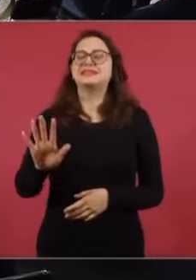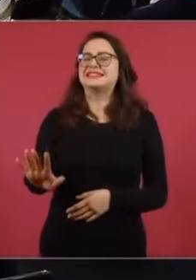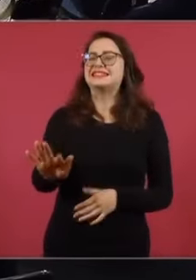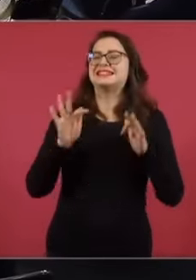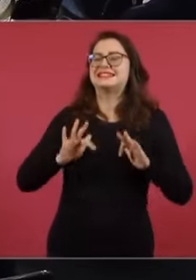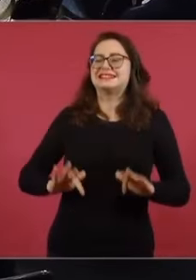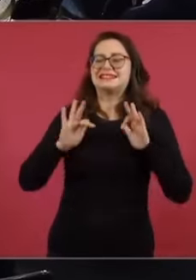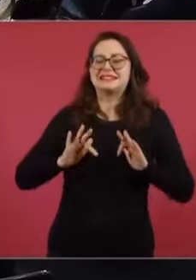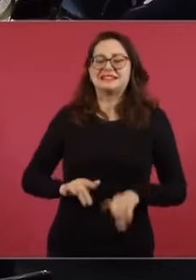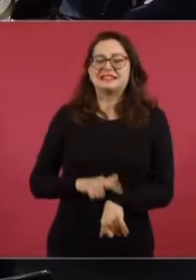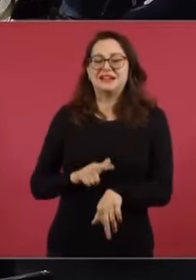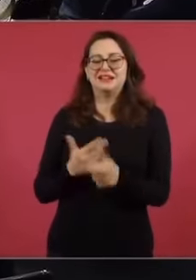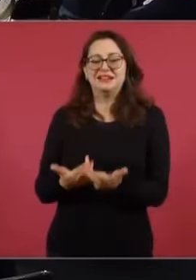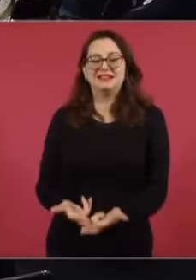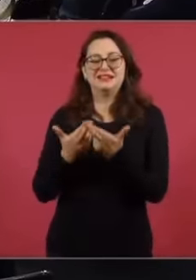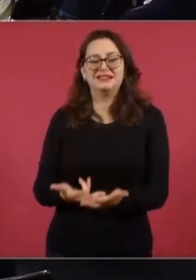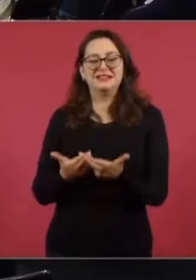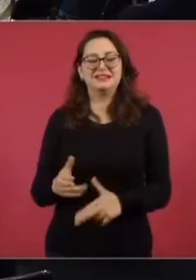espera, no, ahorita, si no. Tengo tiempo.